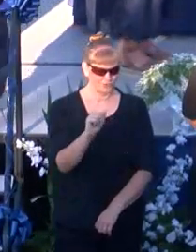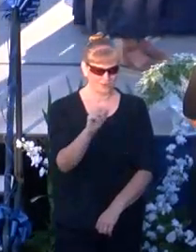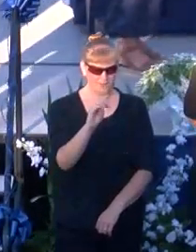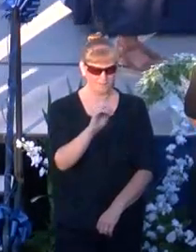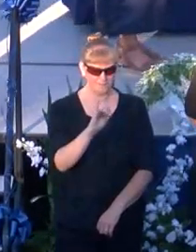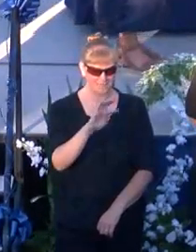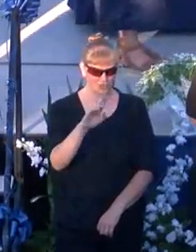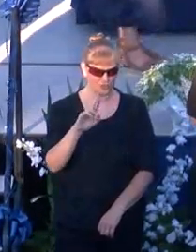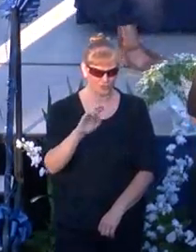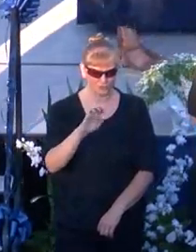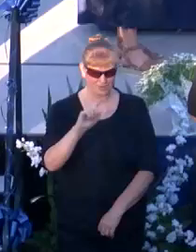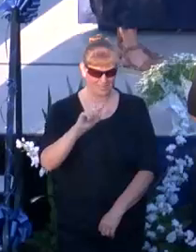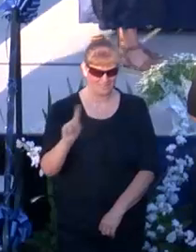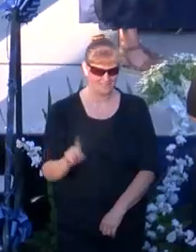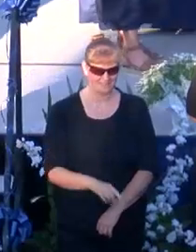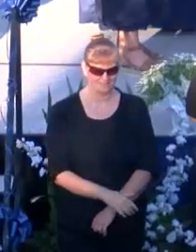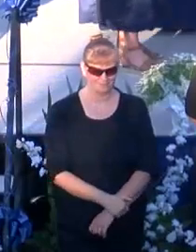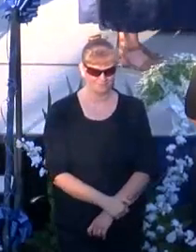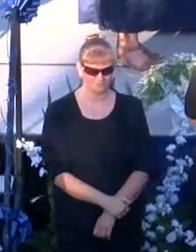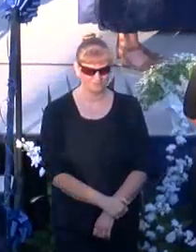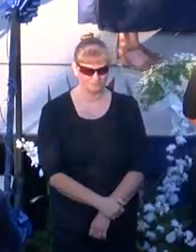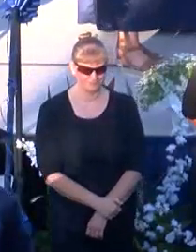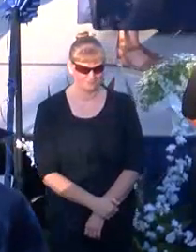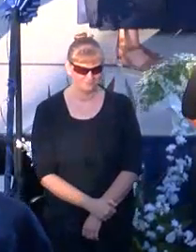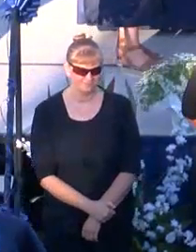Ramirez. Chloe Schmidt.